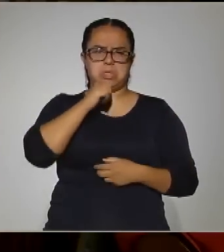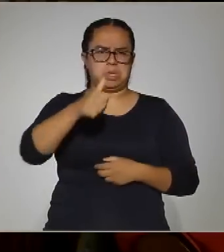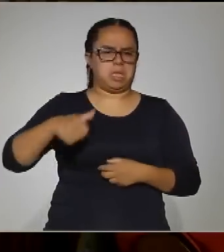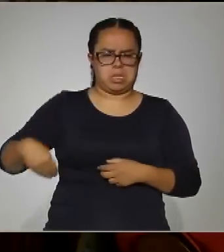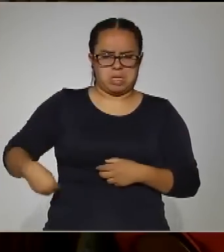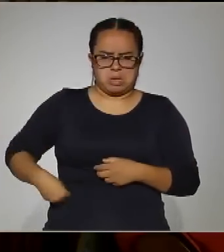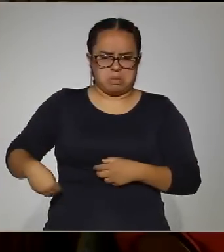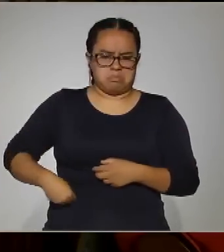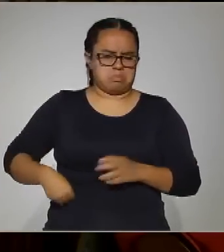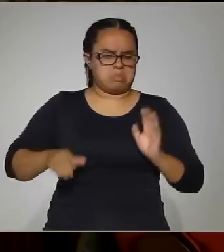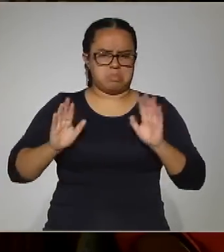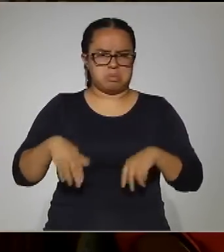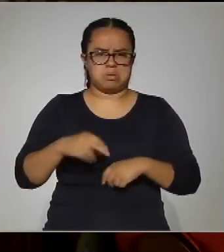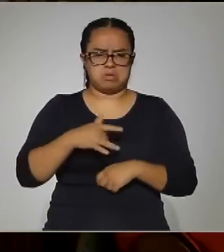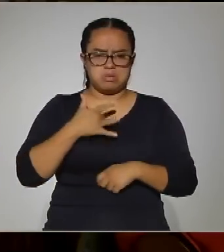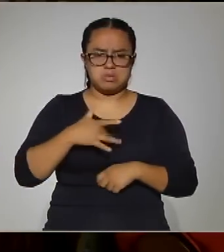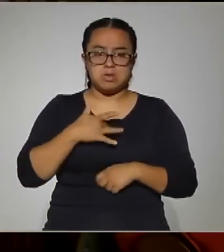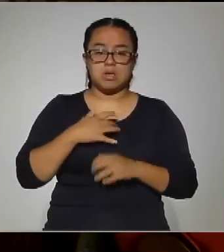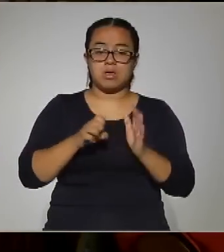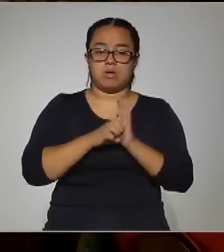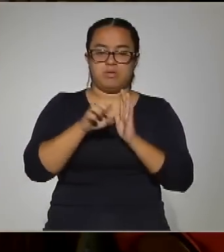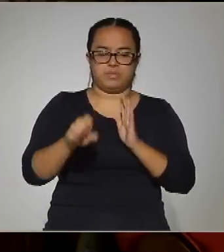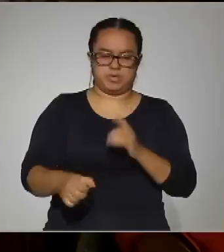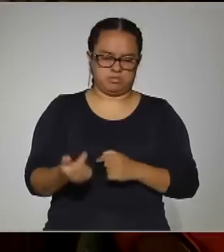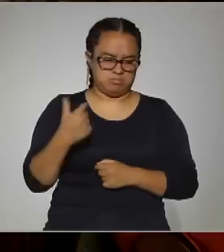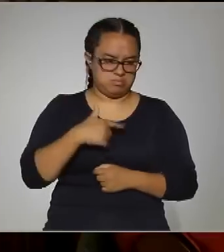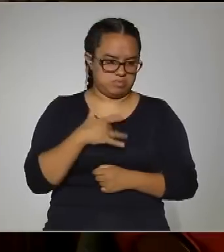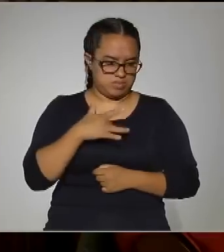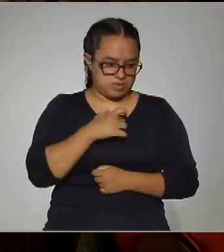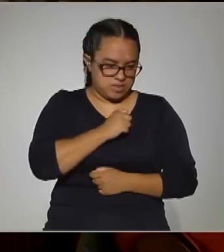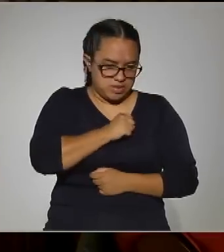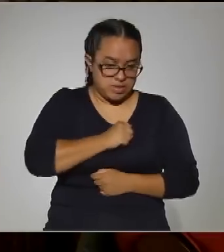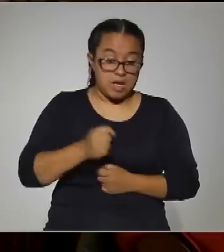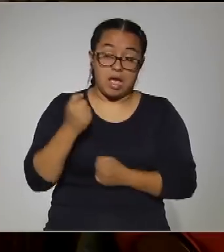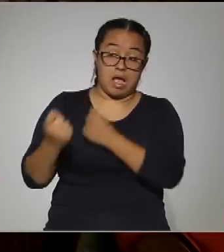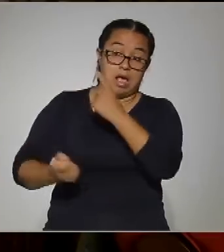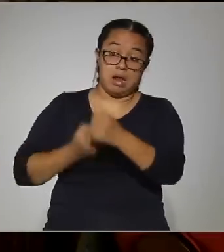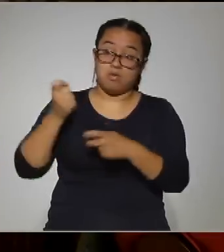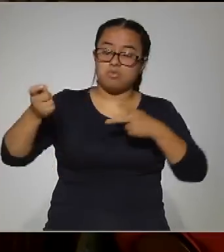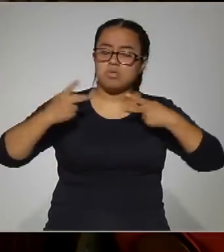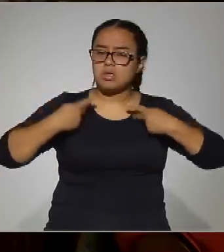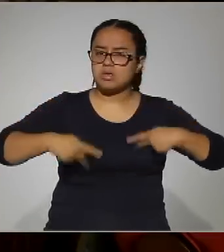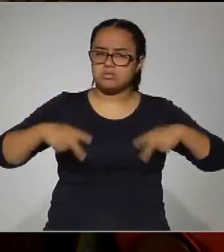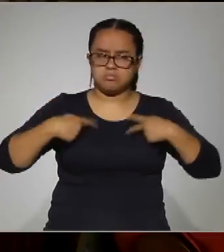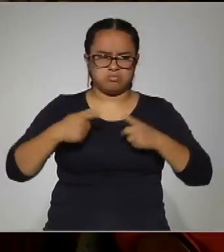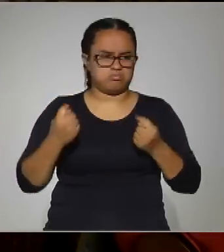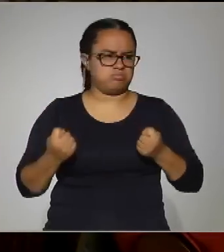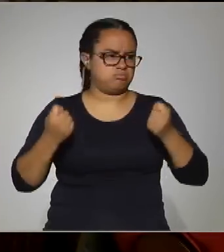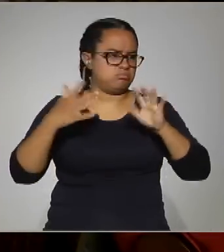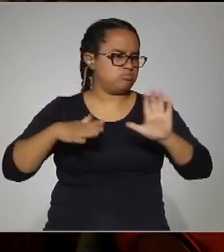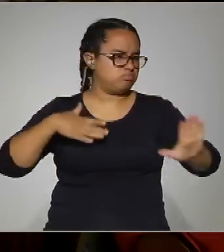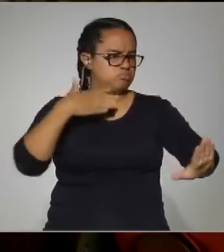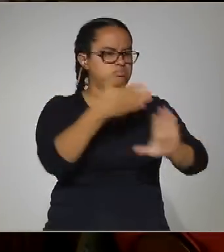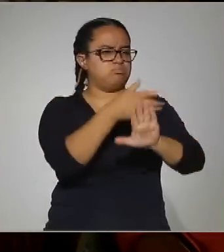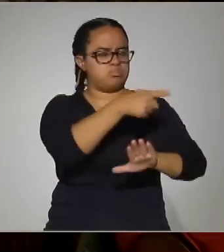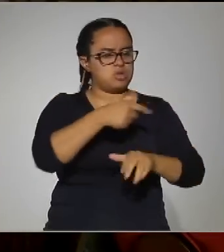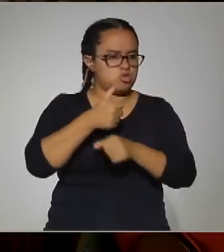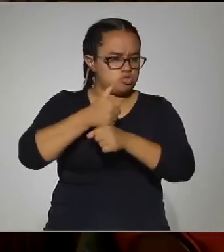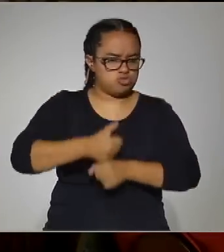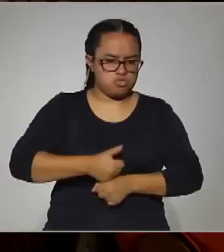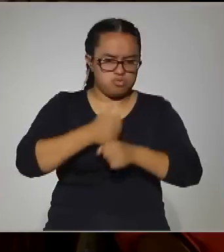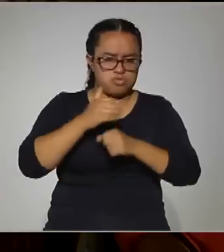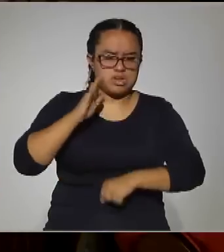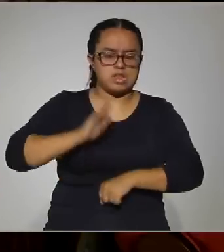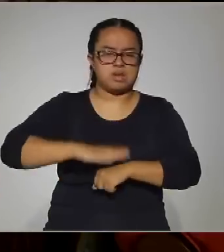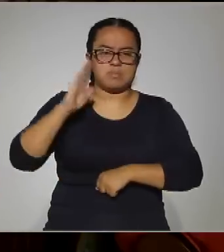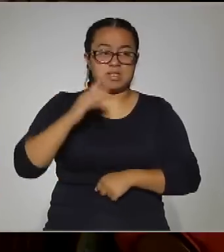sienta culpa. Por ejemplo, en la posición perversa podemos encontrar sujetos que pueden hacer daños, hacer sufrir a otro y gozar de